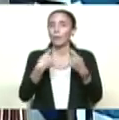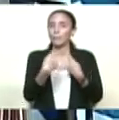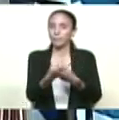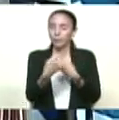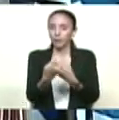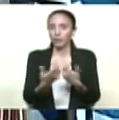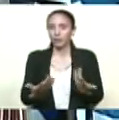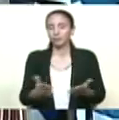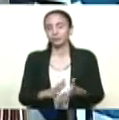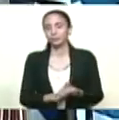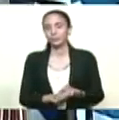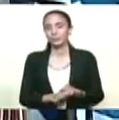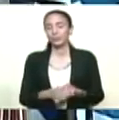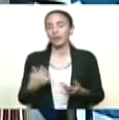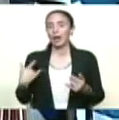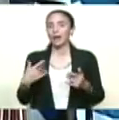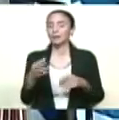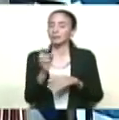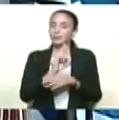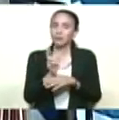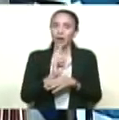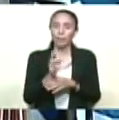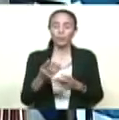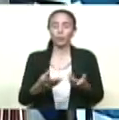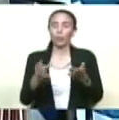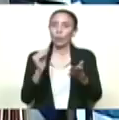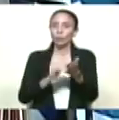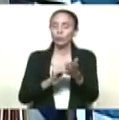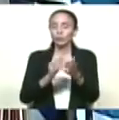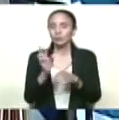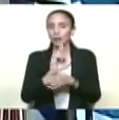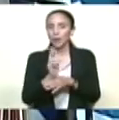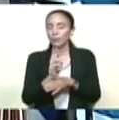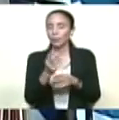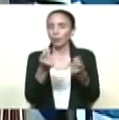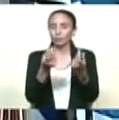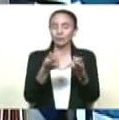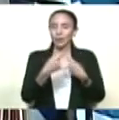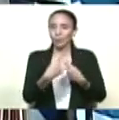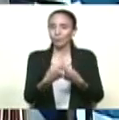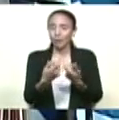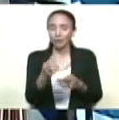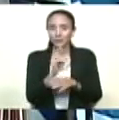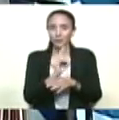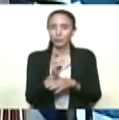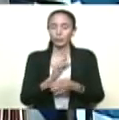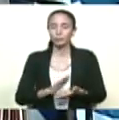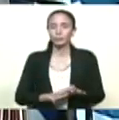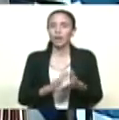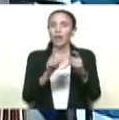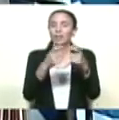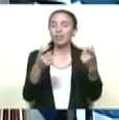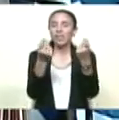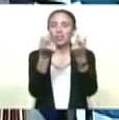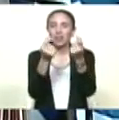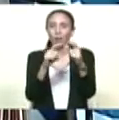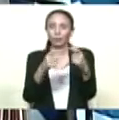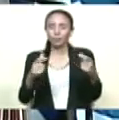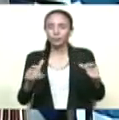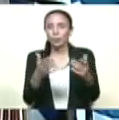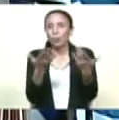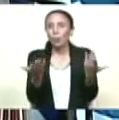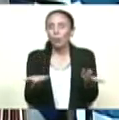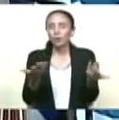en retrotraer en devolver este daño patrimonial a la república repito el daño patrimonial se